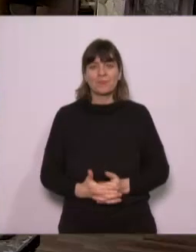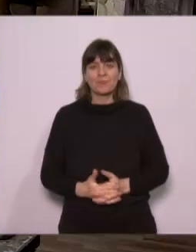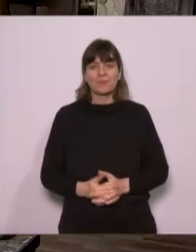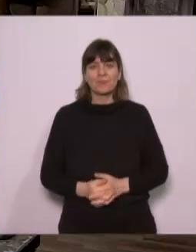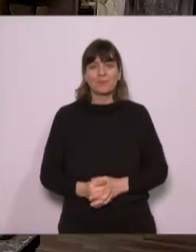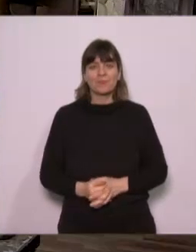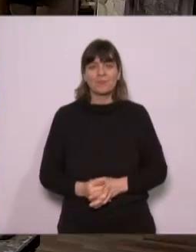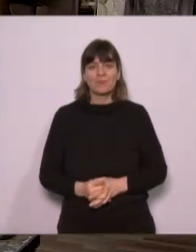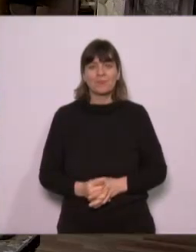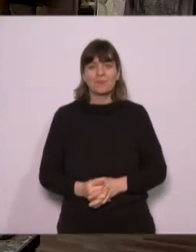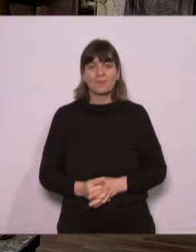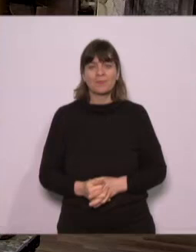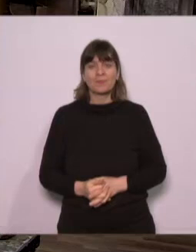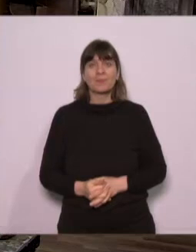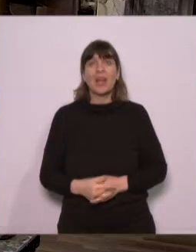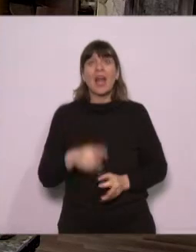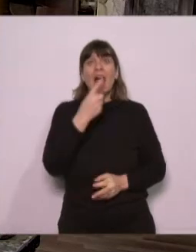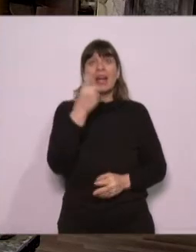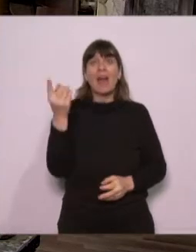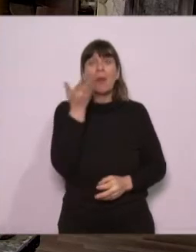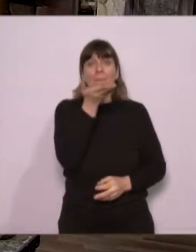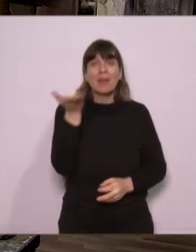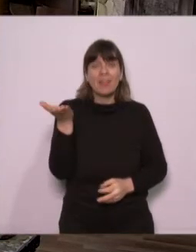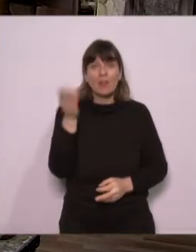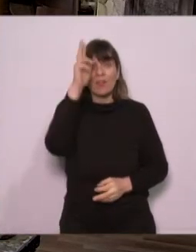Amén. A cada invocación de la bendición solemne